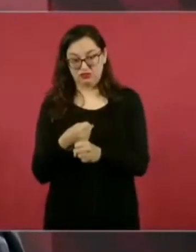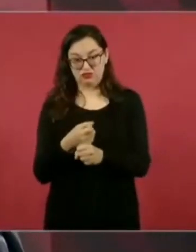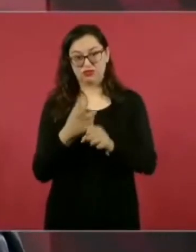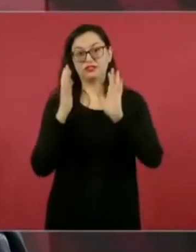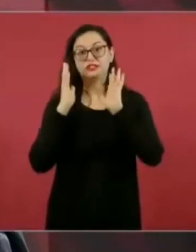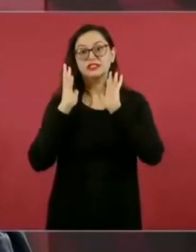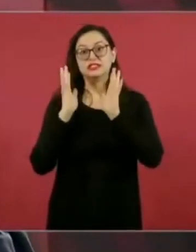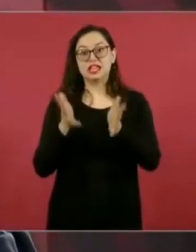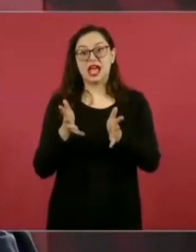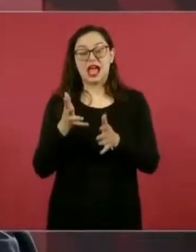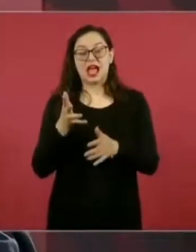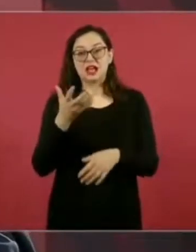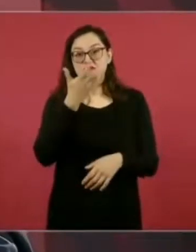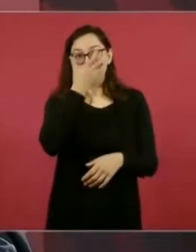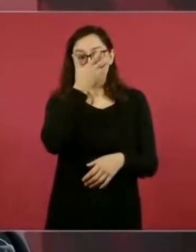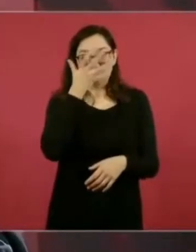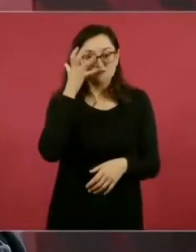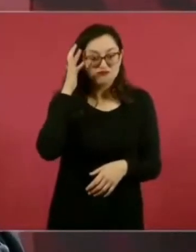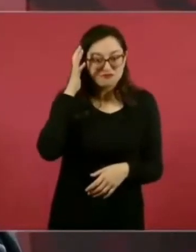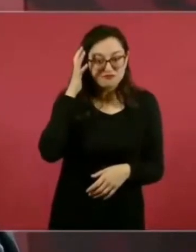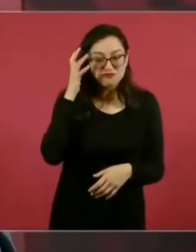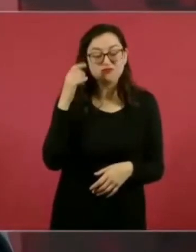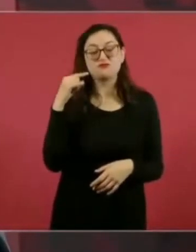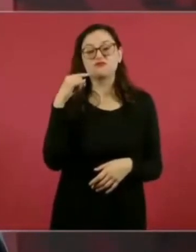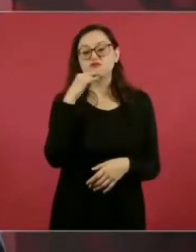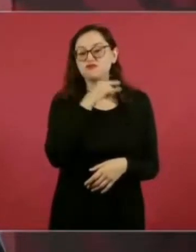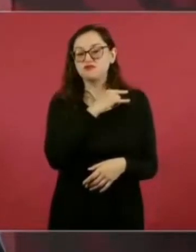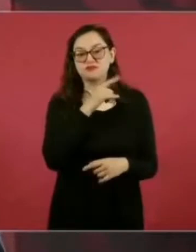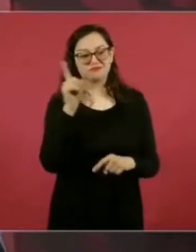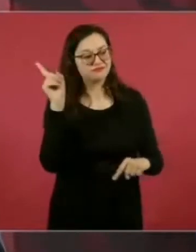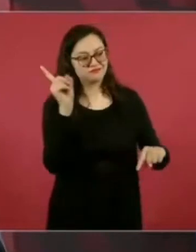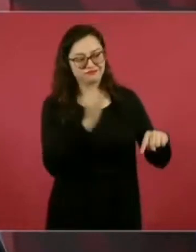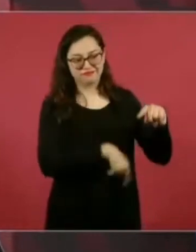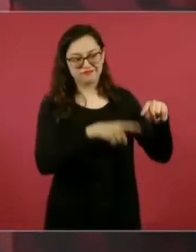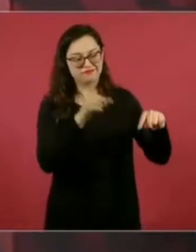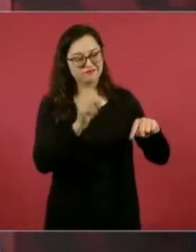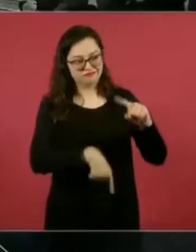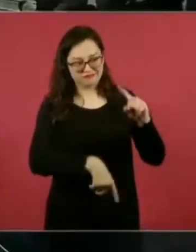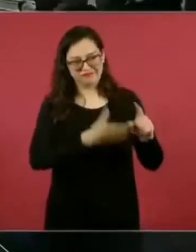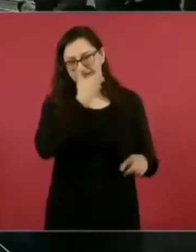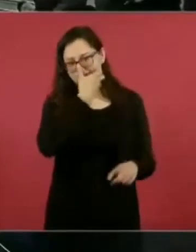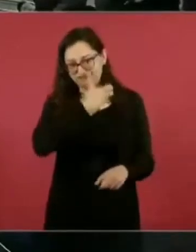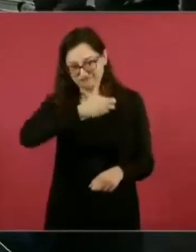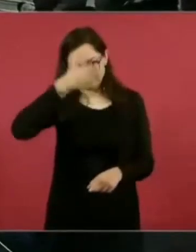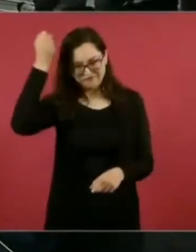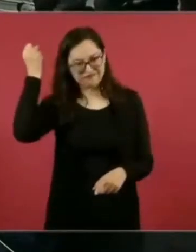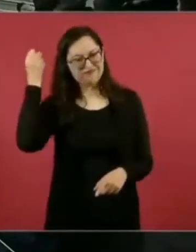y no lo hemos hecho solo nosotros, sino que